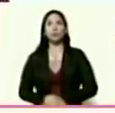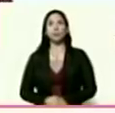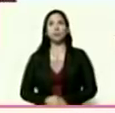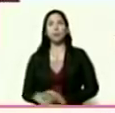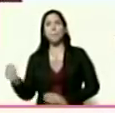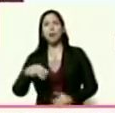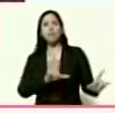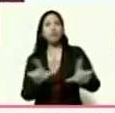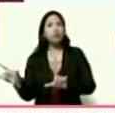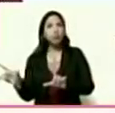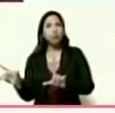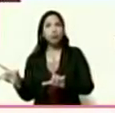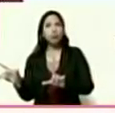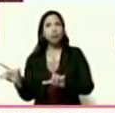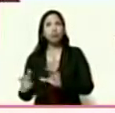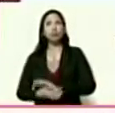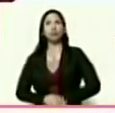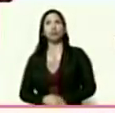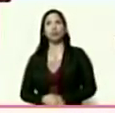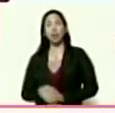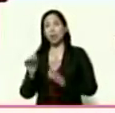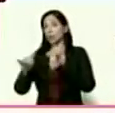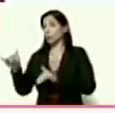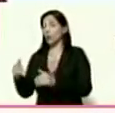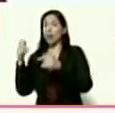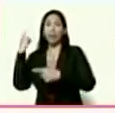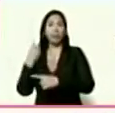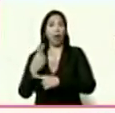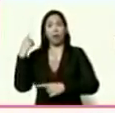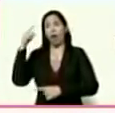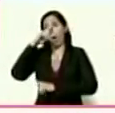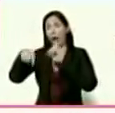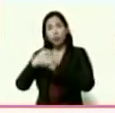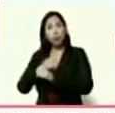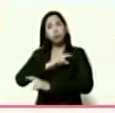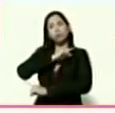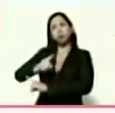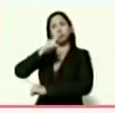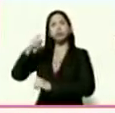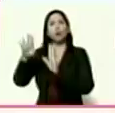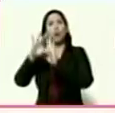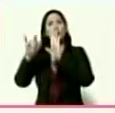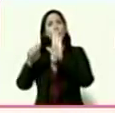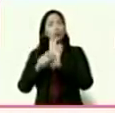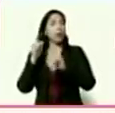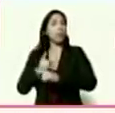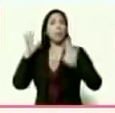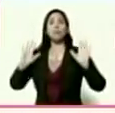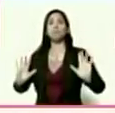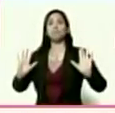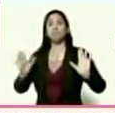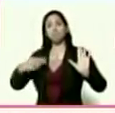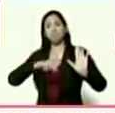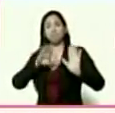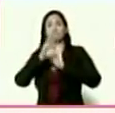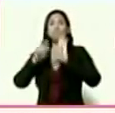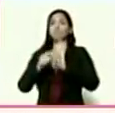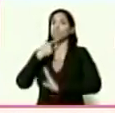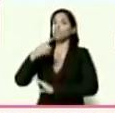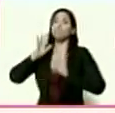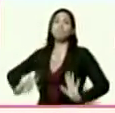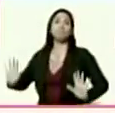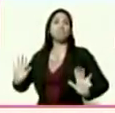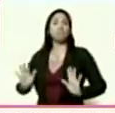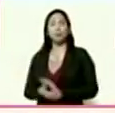que listos. Que las elecciones tienen que ser este año por mandato constitucional, esta constitución,